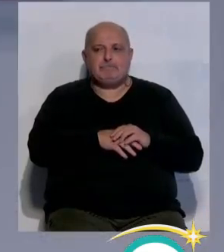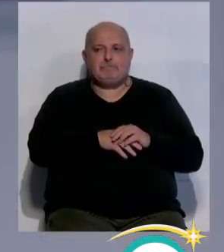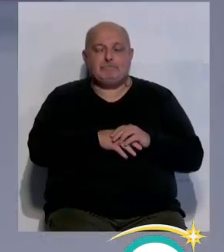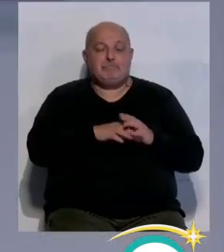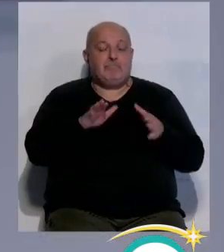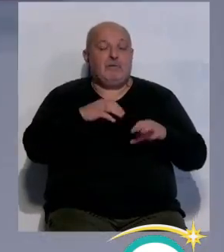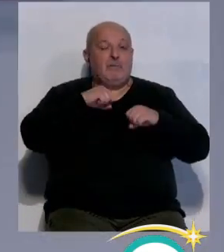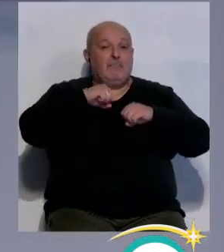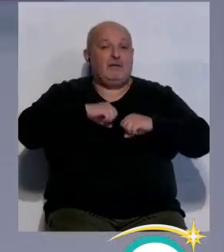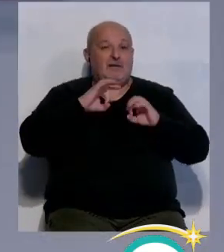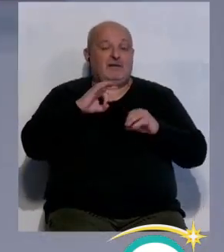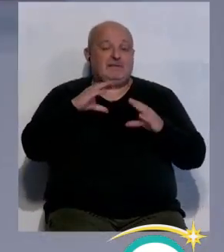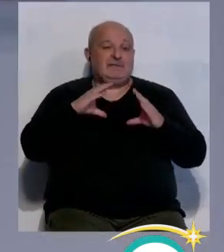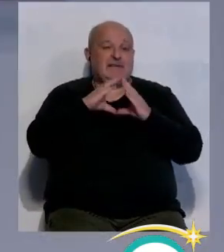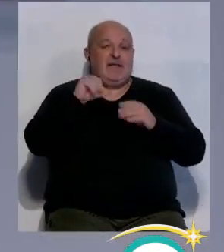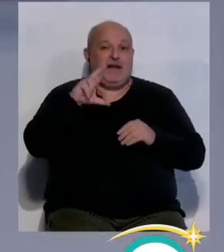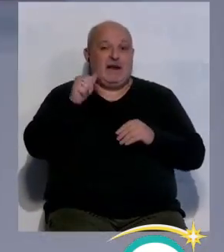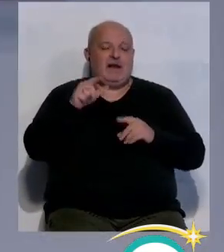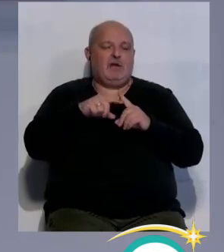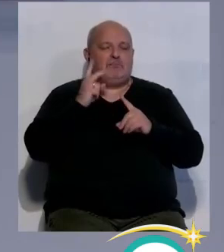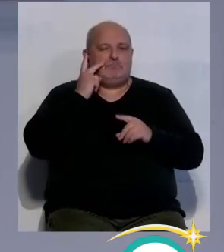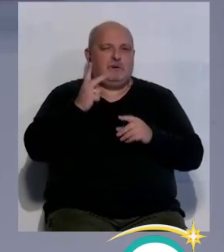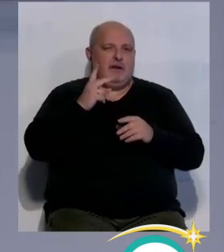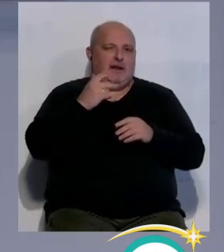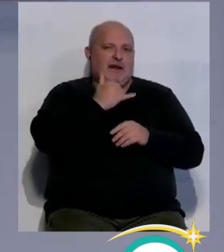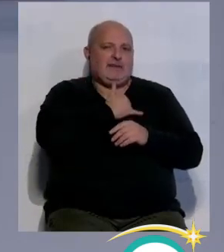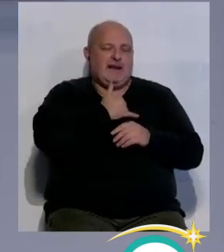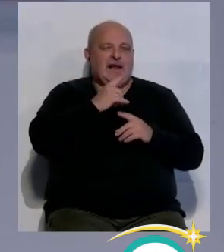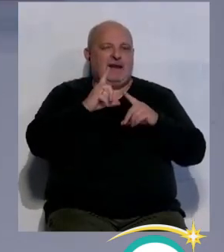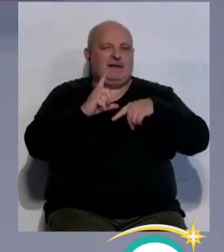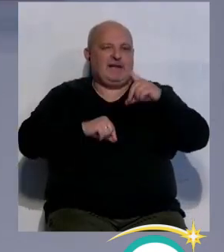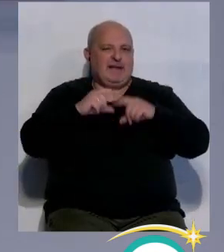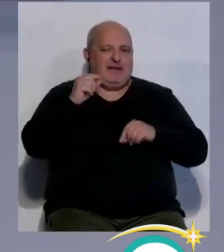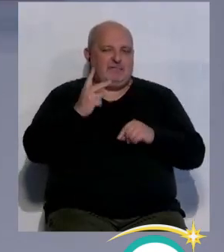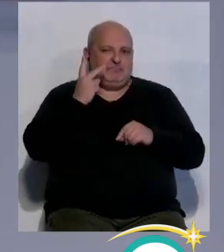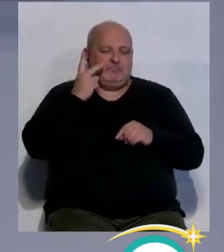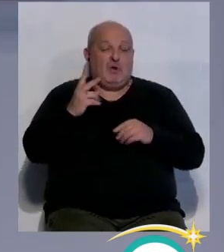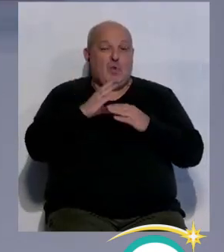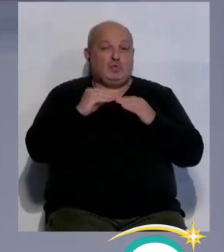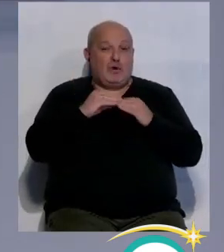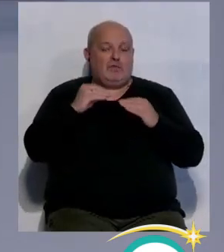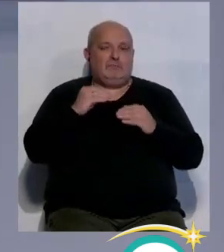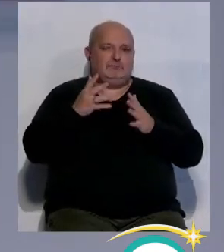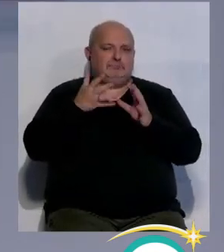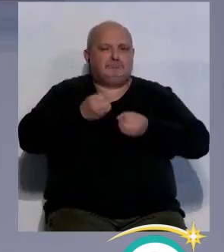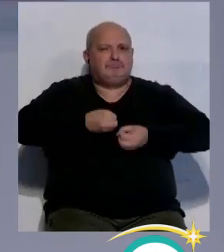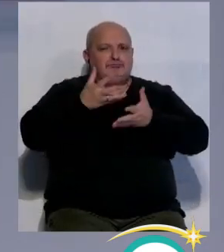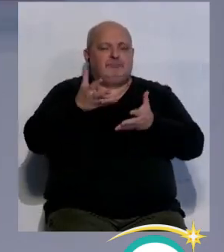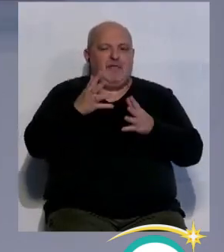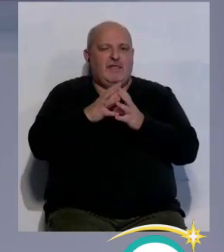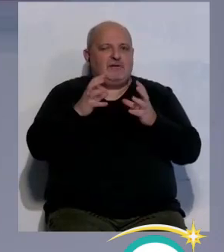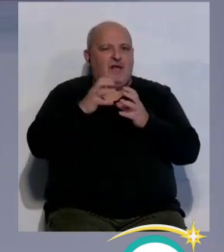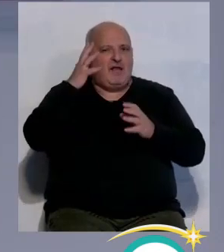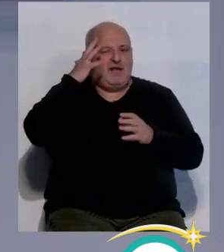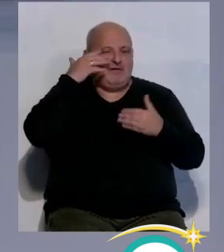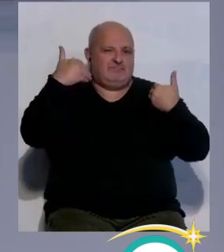Y los mayores de Santa Clara reciben la visita del cartero y de la Estrella de Oriente. Los usuarios han expresado sus deseos